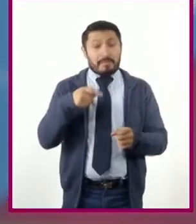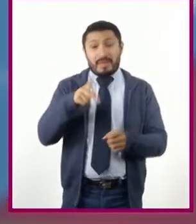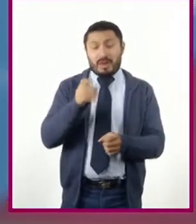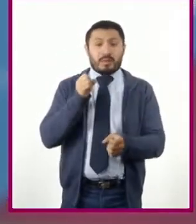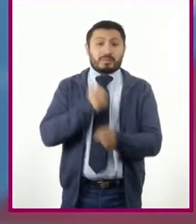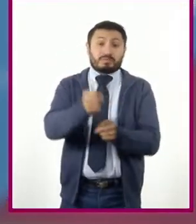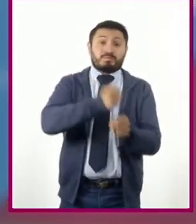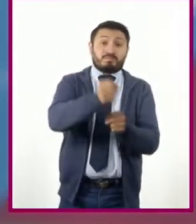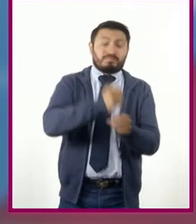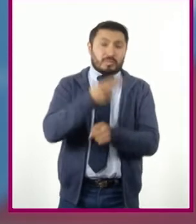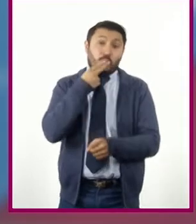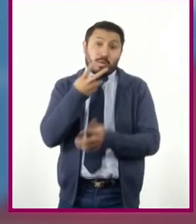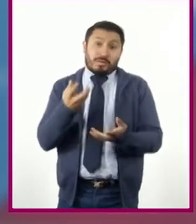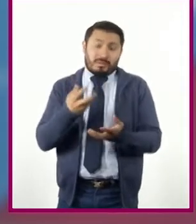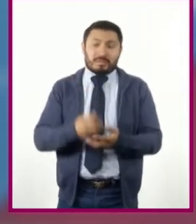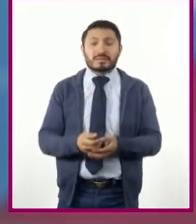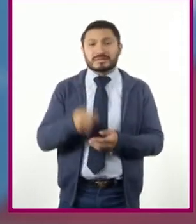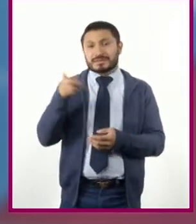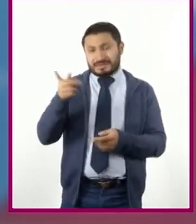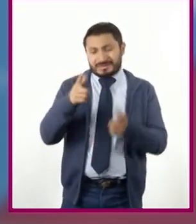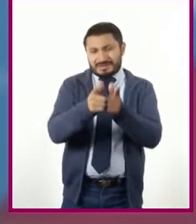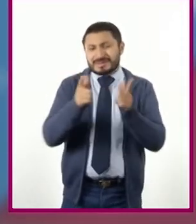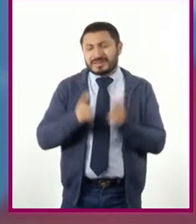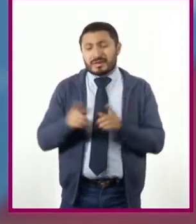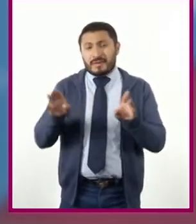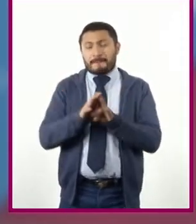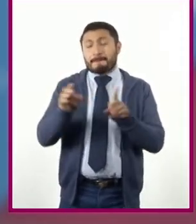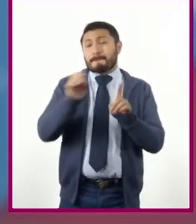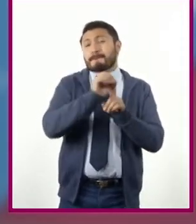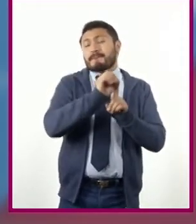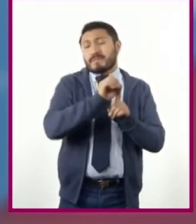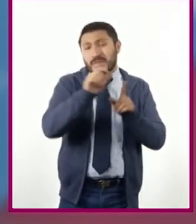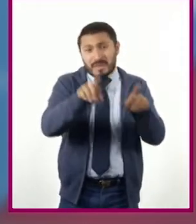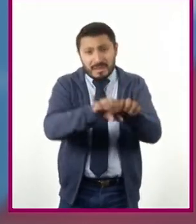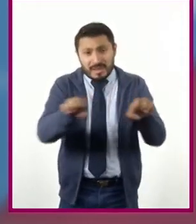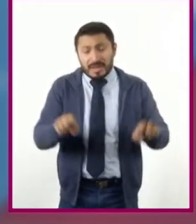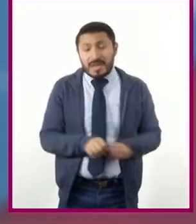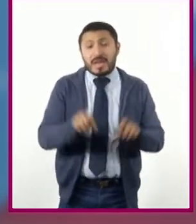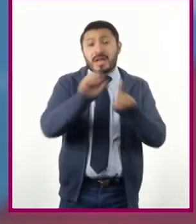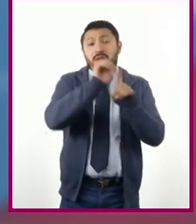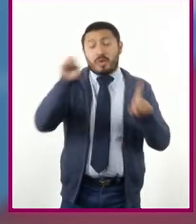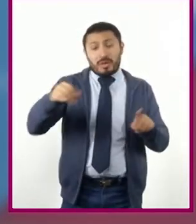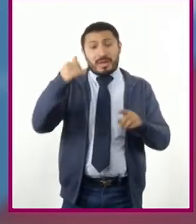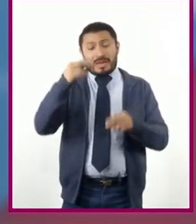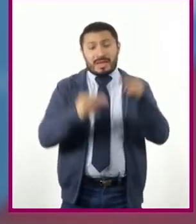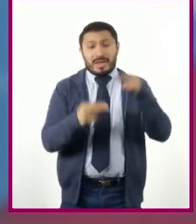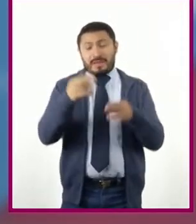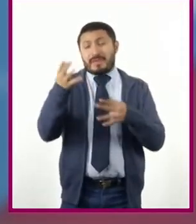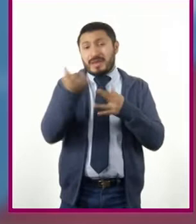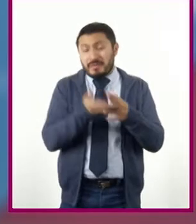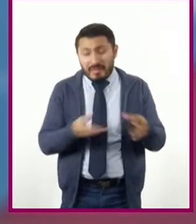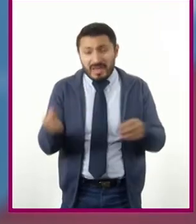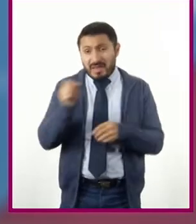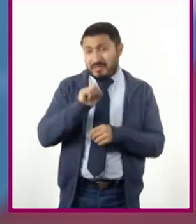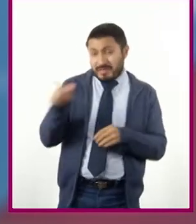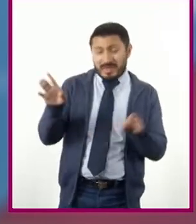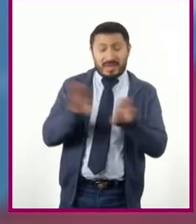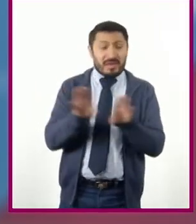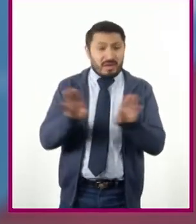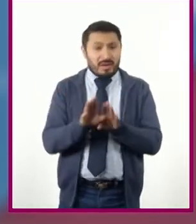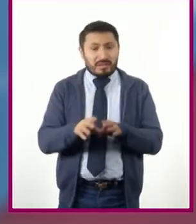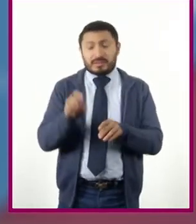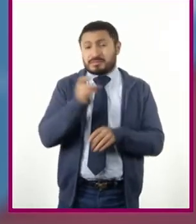Así, los fascistas se presentaron como el partido del orden y las clases medias profesionistas, temerosas del comunismo